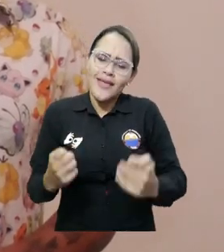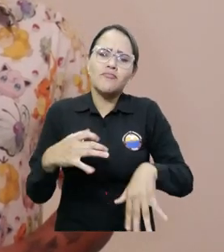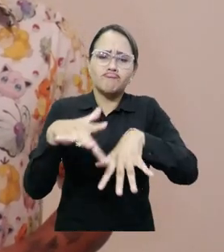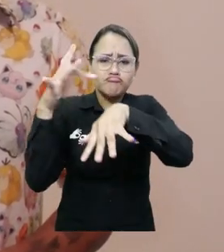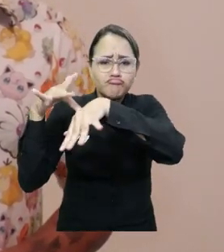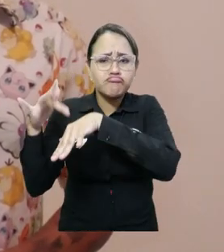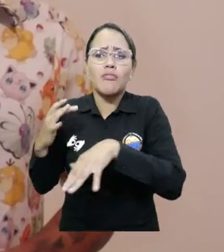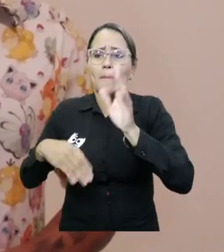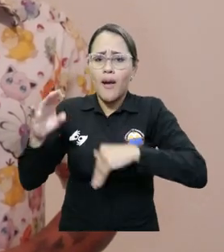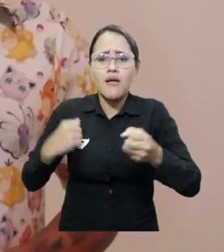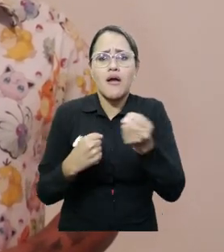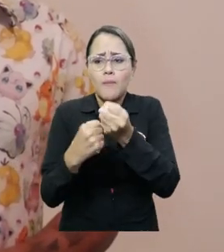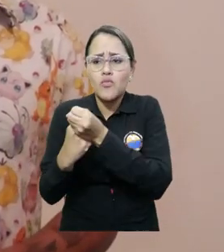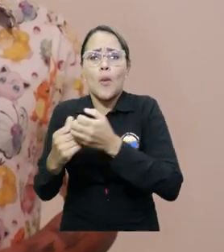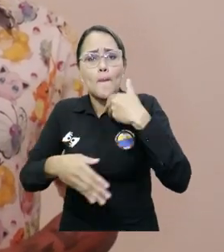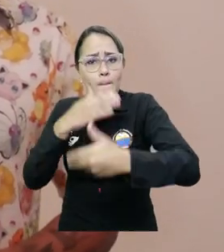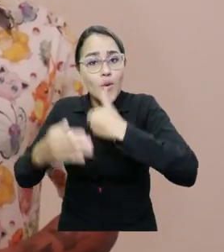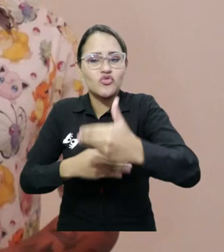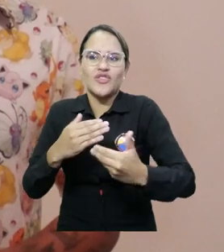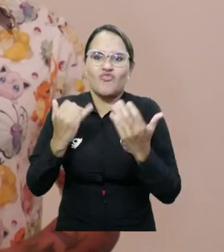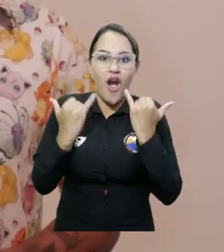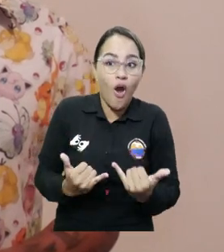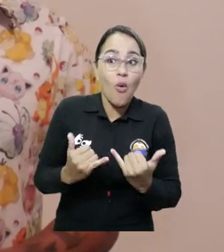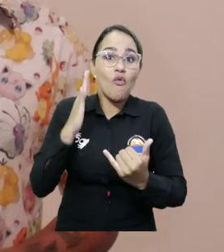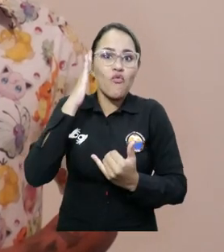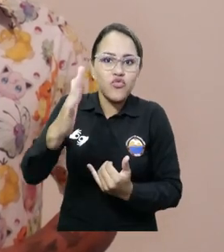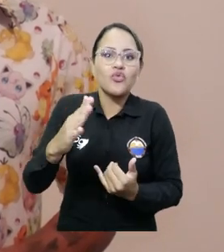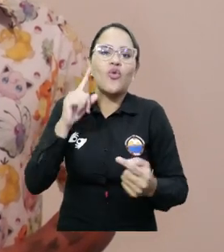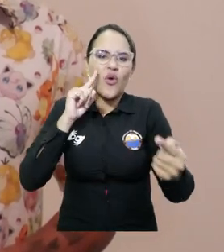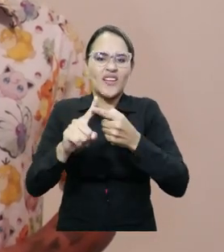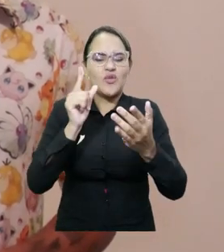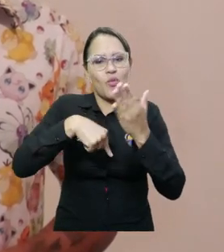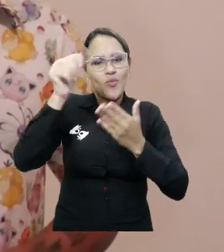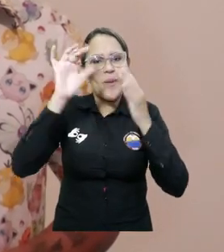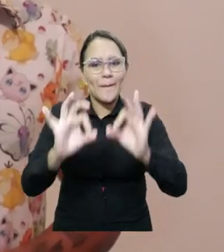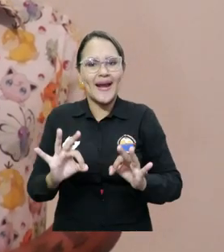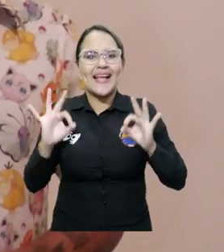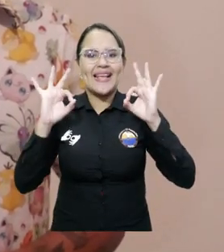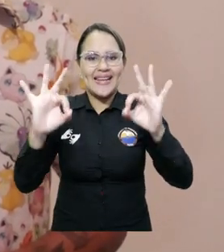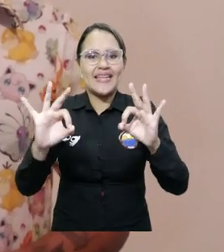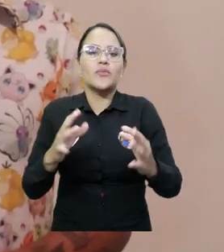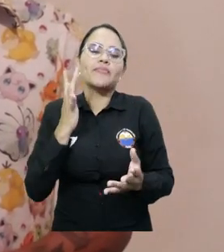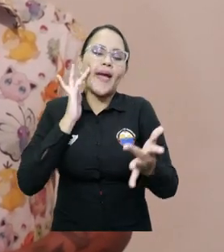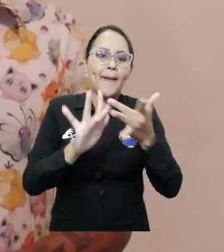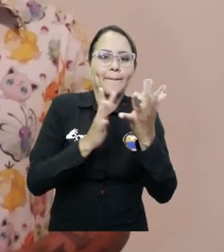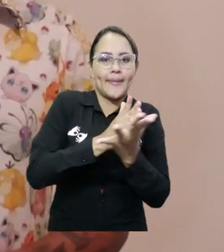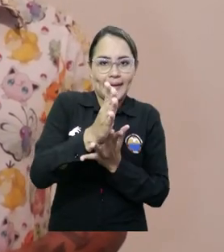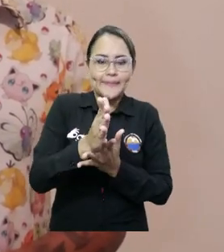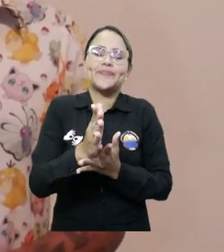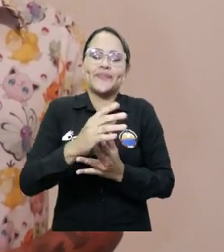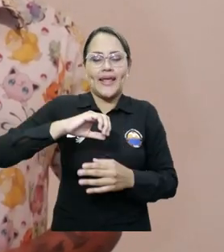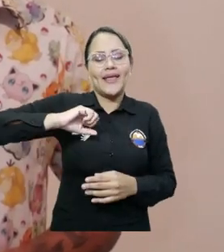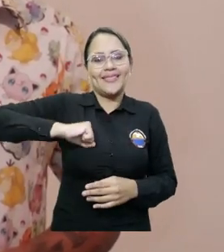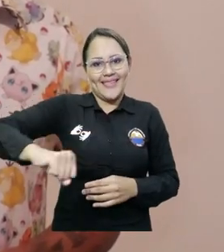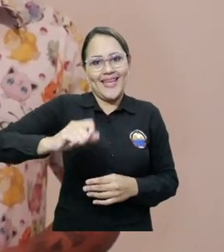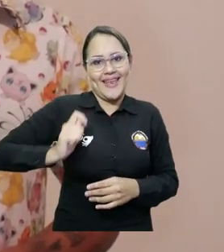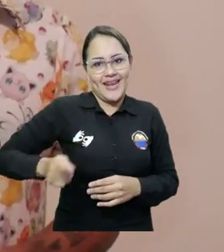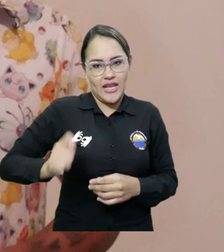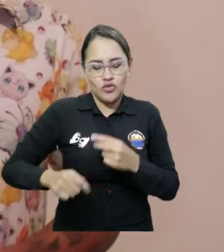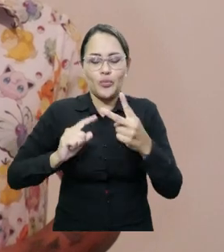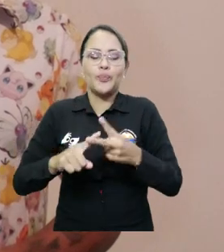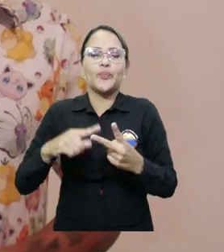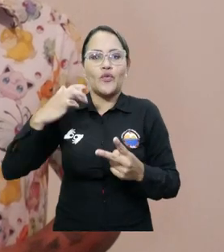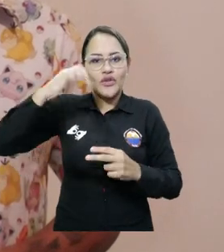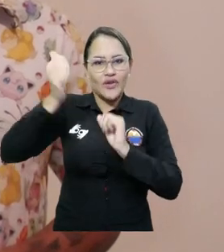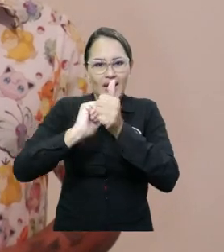y apoyar todos los procesos actuales y futuros de la acreditación en alta calidad de los programas de Derecho, Historia y Patrimonio y Profesional